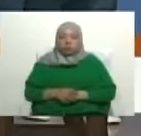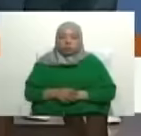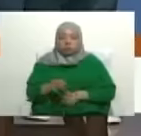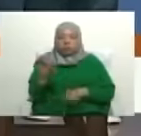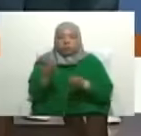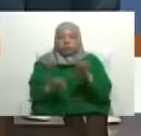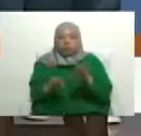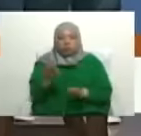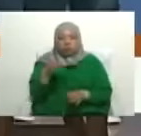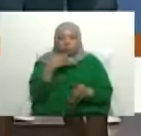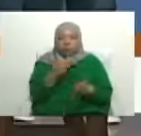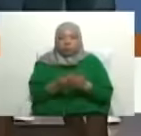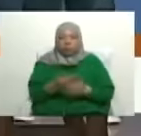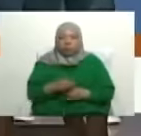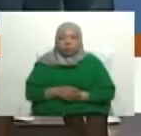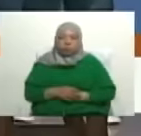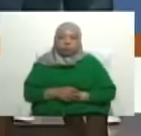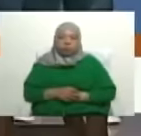evaluar